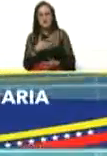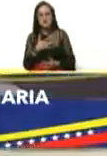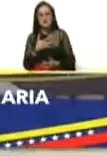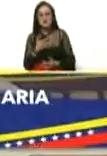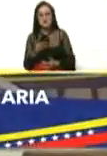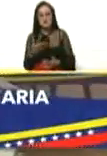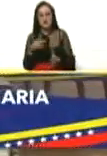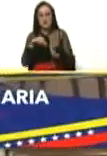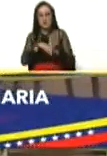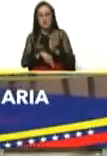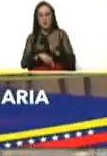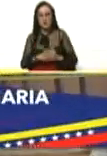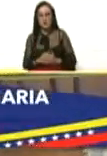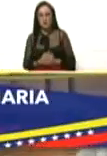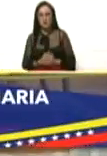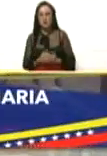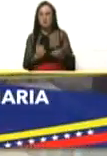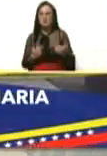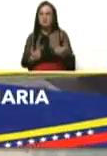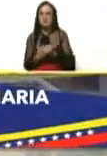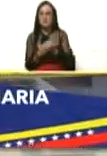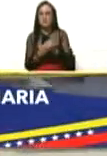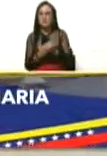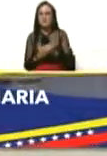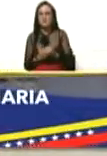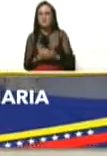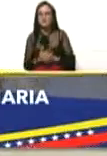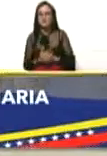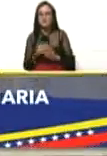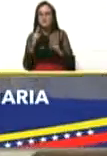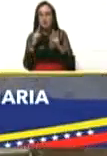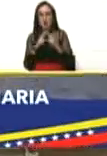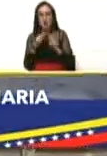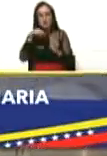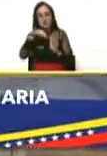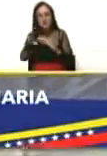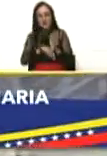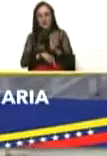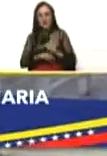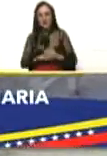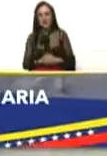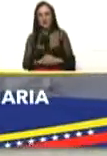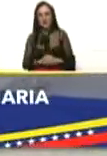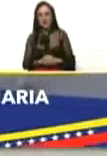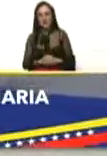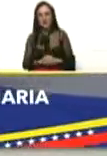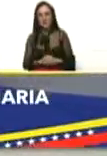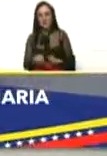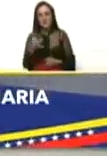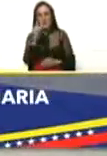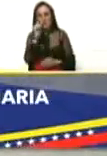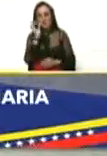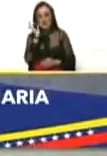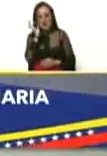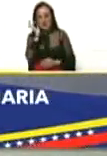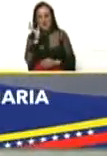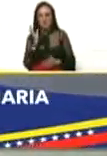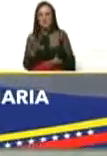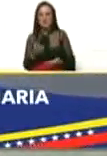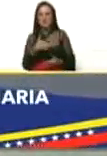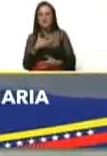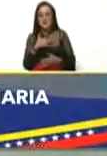pedagógico también, contribuye al conocimiento de los muchachos, de las muchachas, que